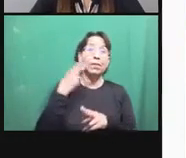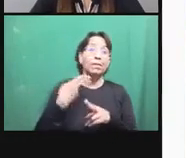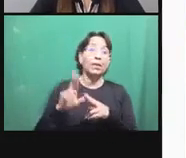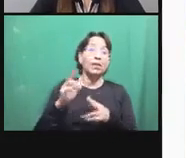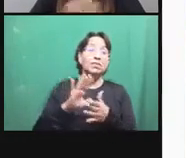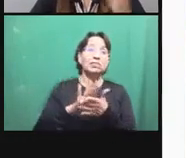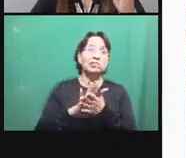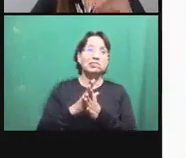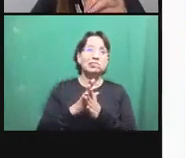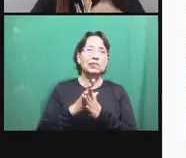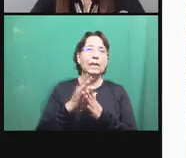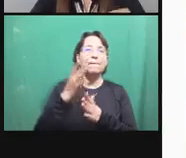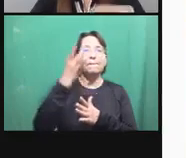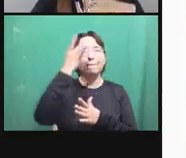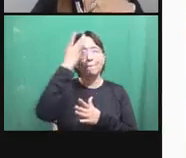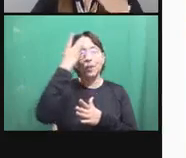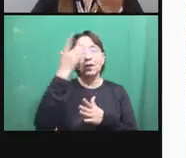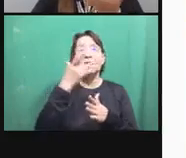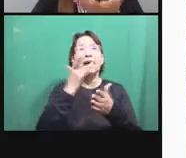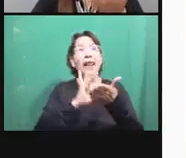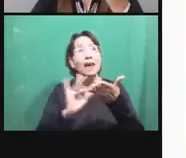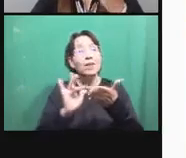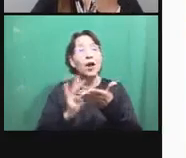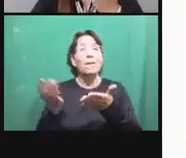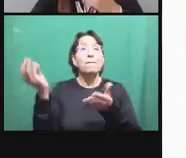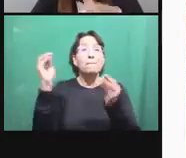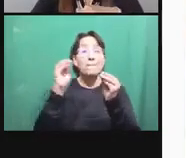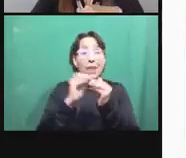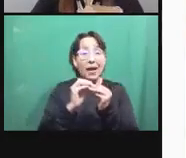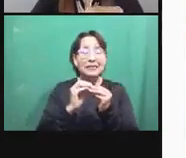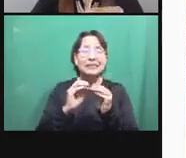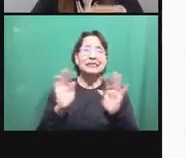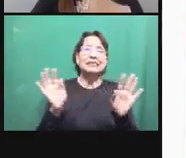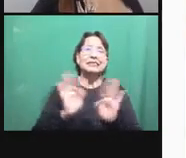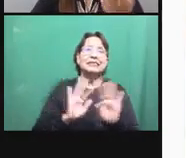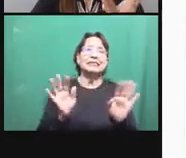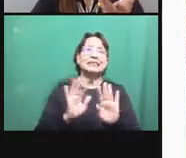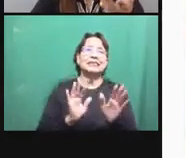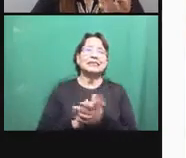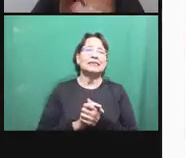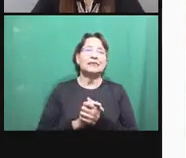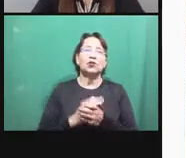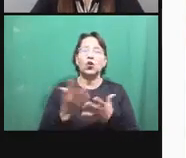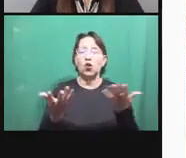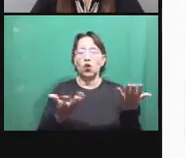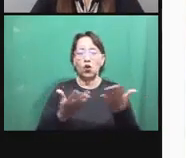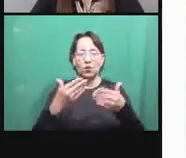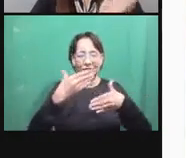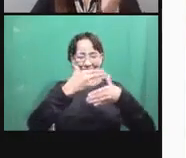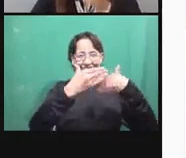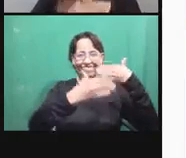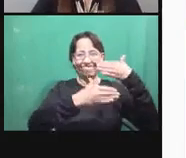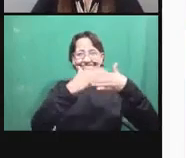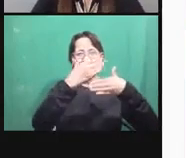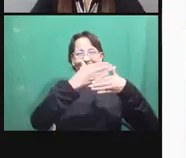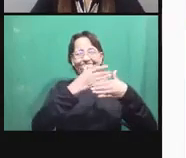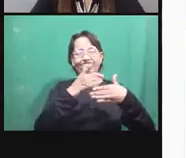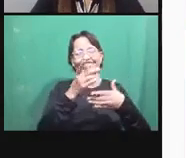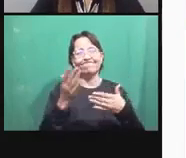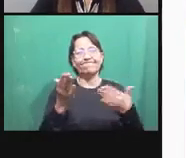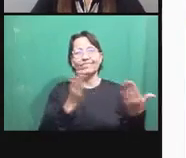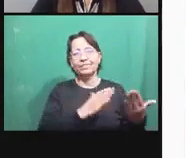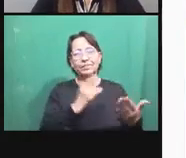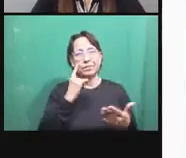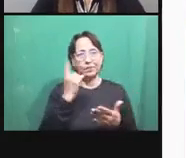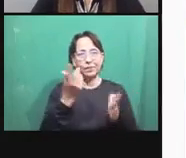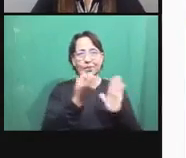aguantan una limpieza más y no aguantan pues como intervenciones en sus muros, ¿no? Un poco en la siguiente